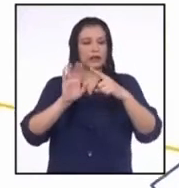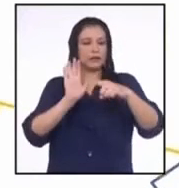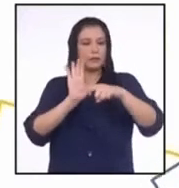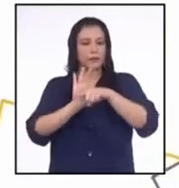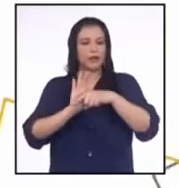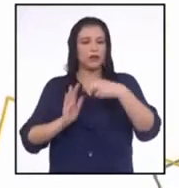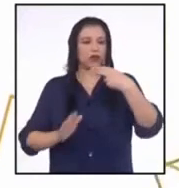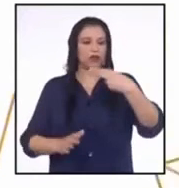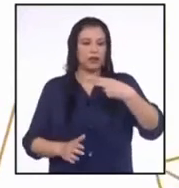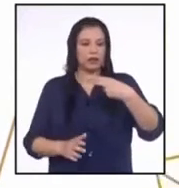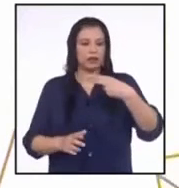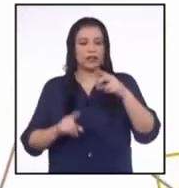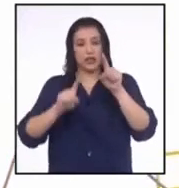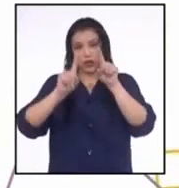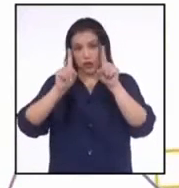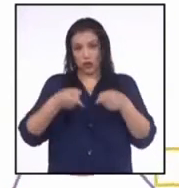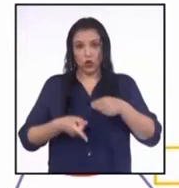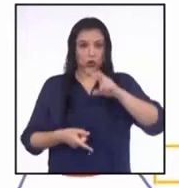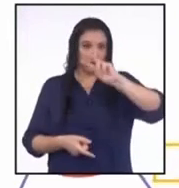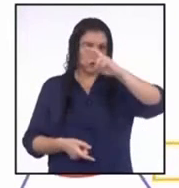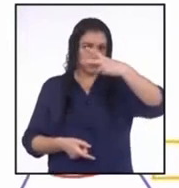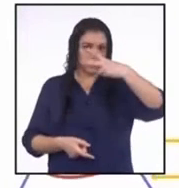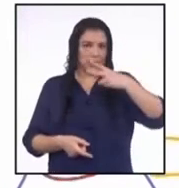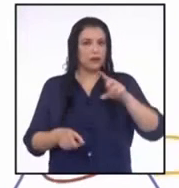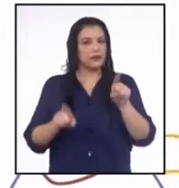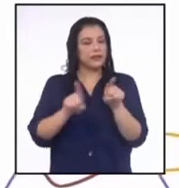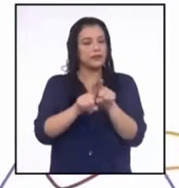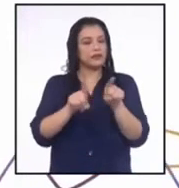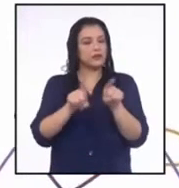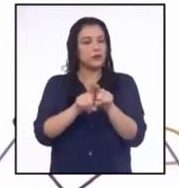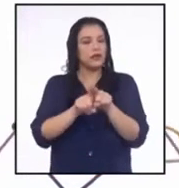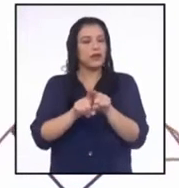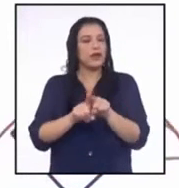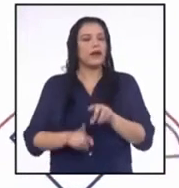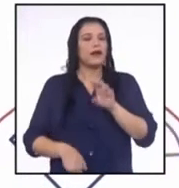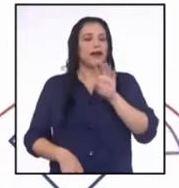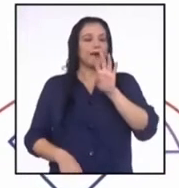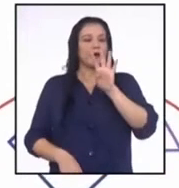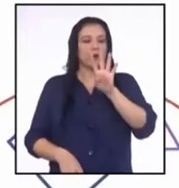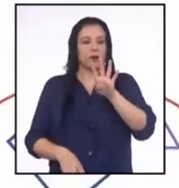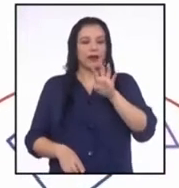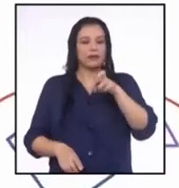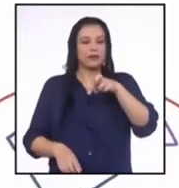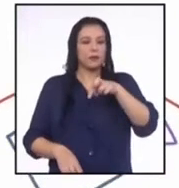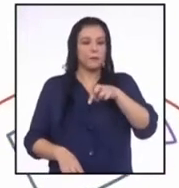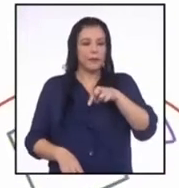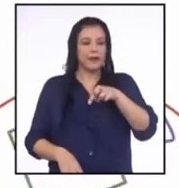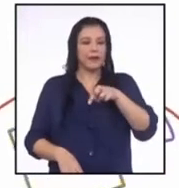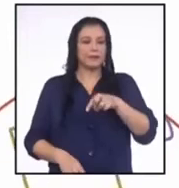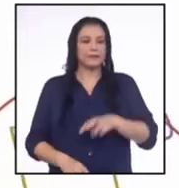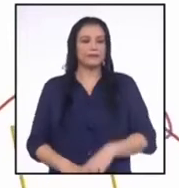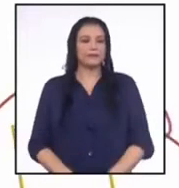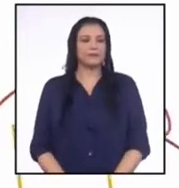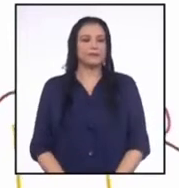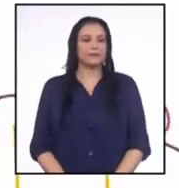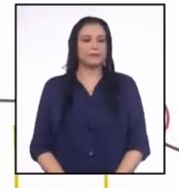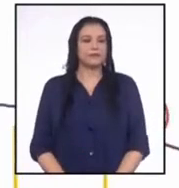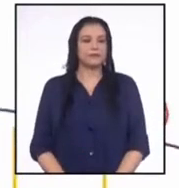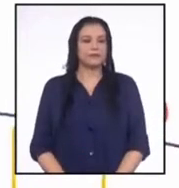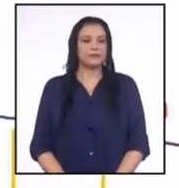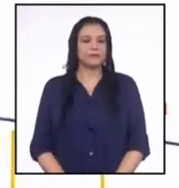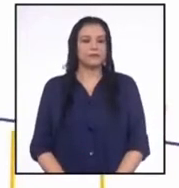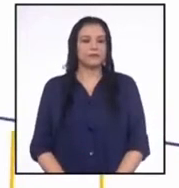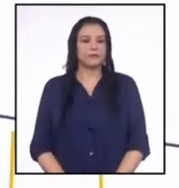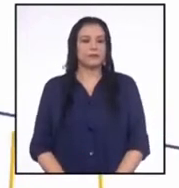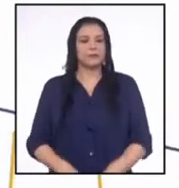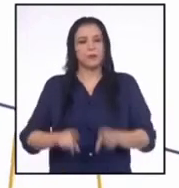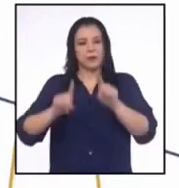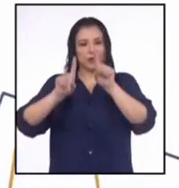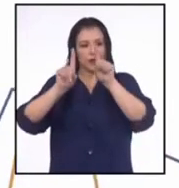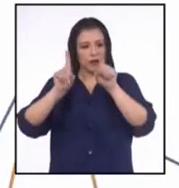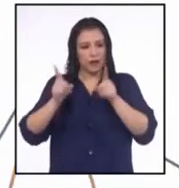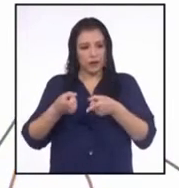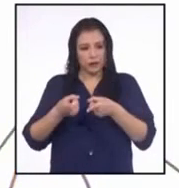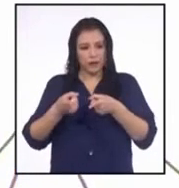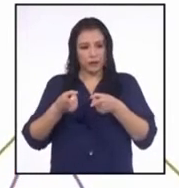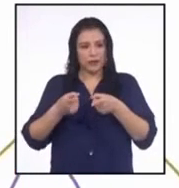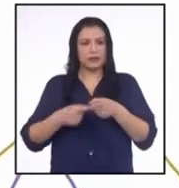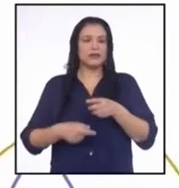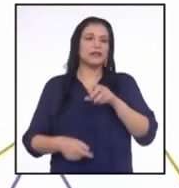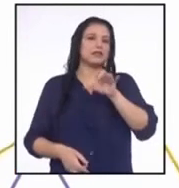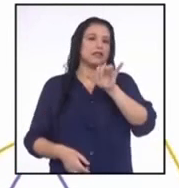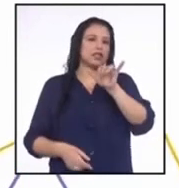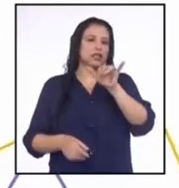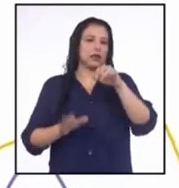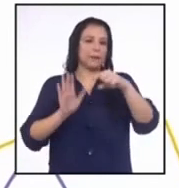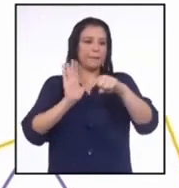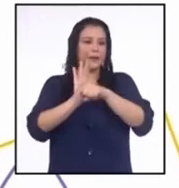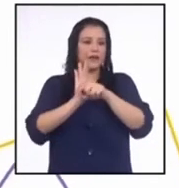menos h todo elevado al cuadrado es igual a 4 veces P multiplicado por, abro paréntesis,